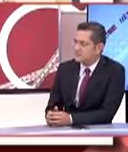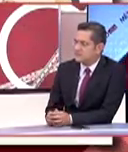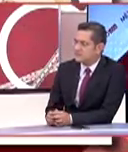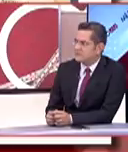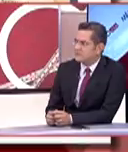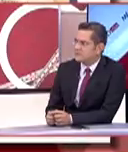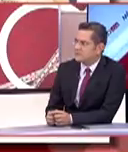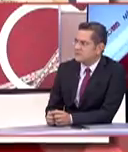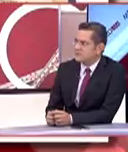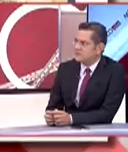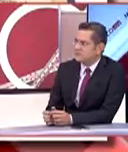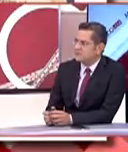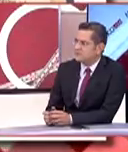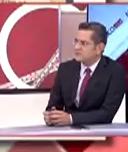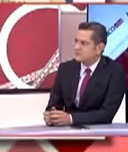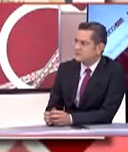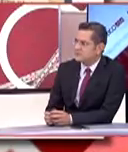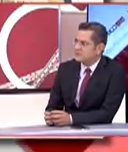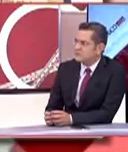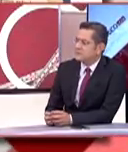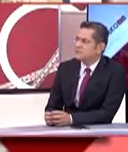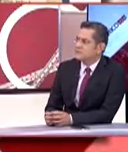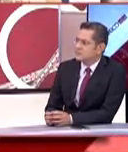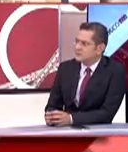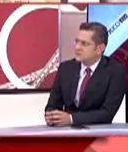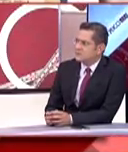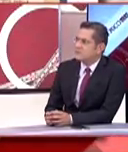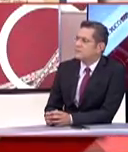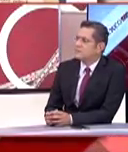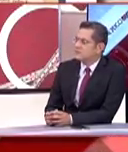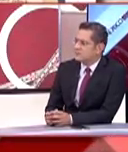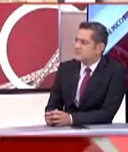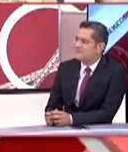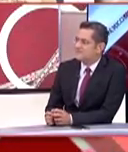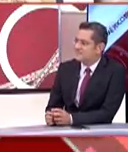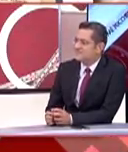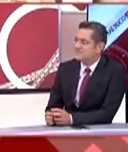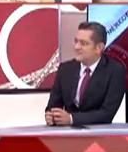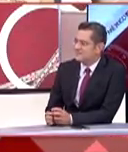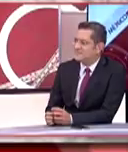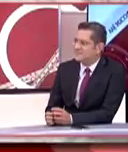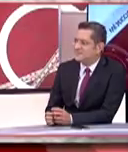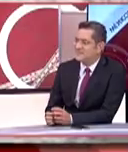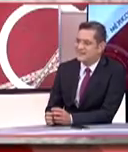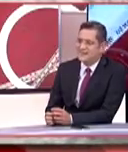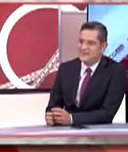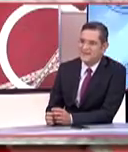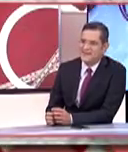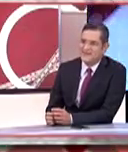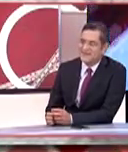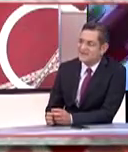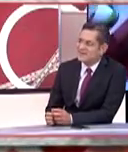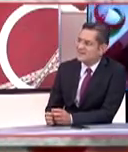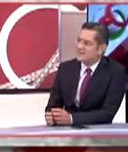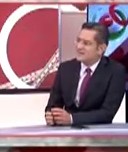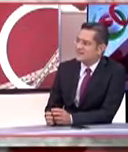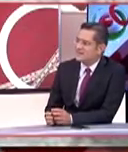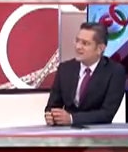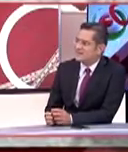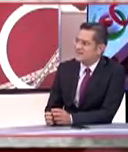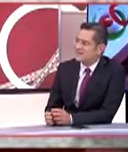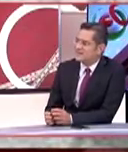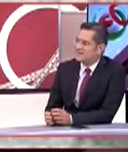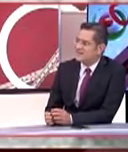llevan por vertientes que no habíamos conocido. Hay otra que me sorprendió mucho que es la palabra Mustang, que tiene un origen totalmente